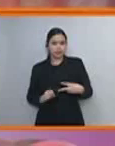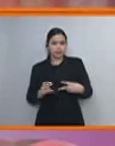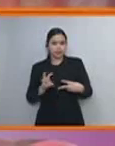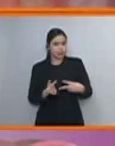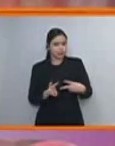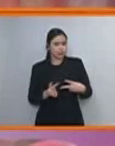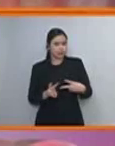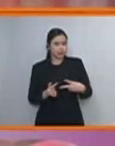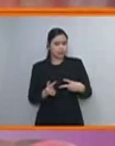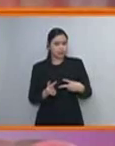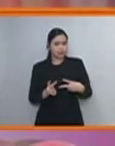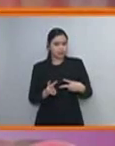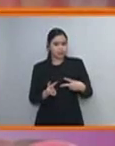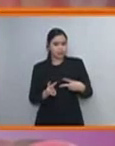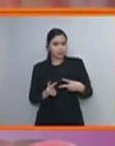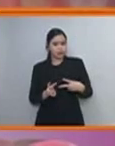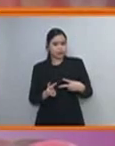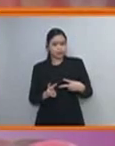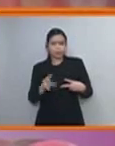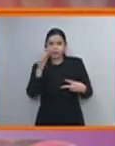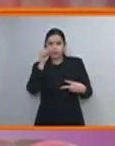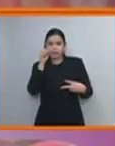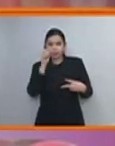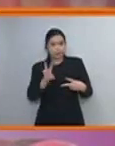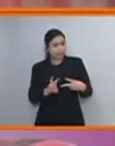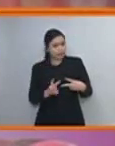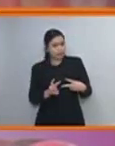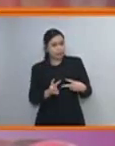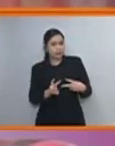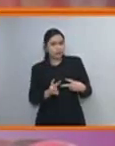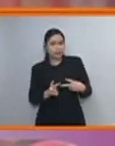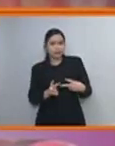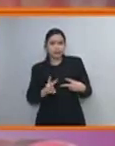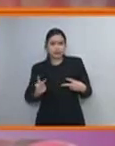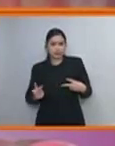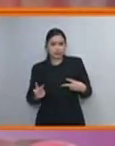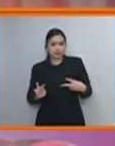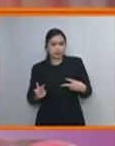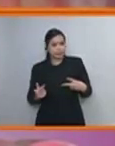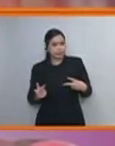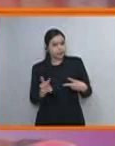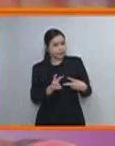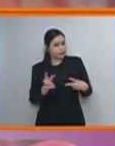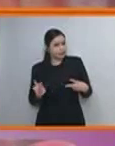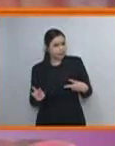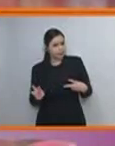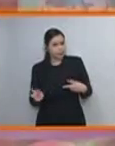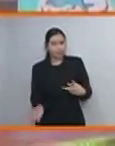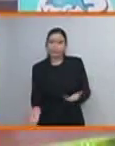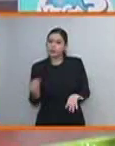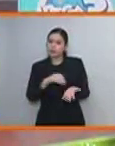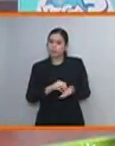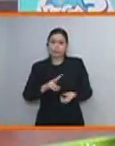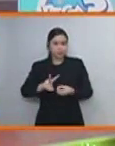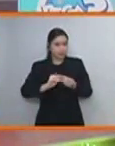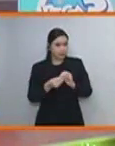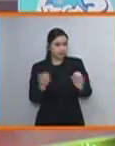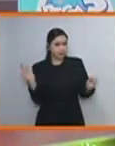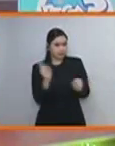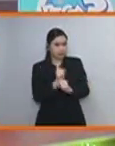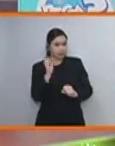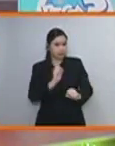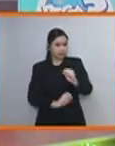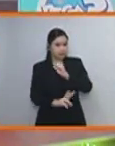6, segundo dígito. Atentos, porque este es el 6, segundo número ganador es el 66. Repito con mucho gusto los